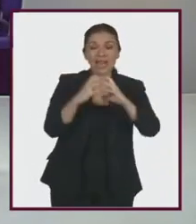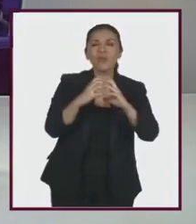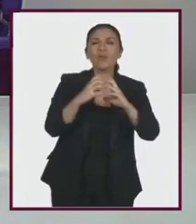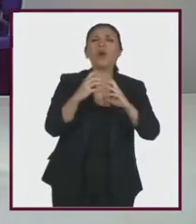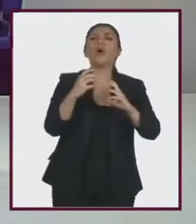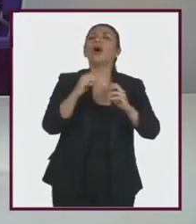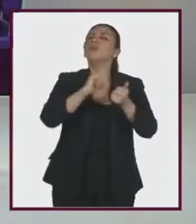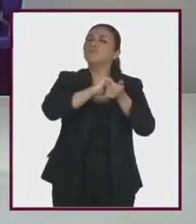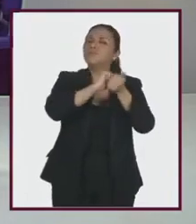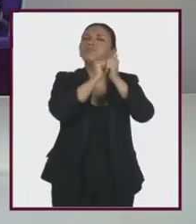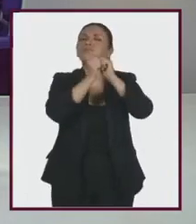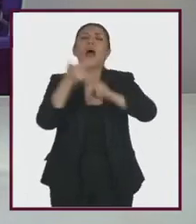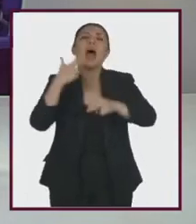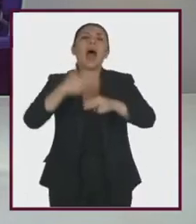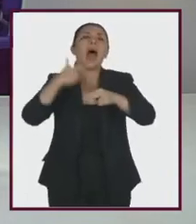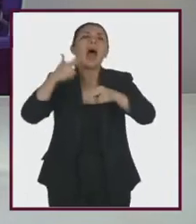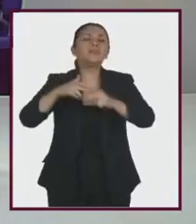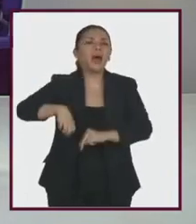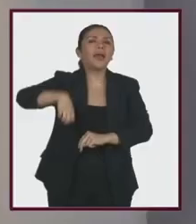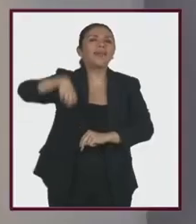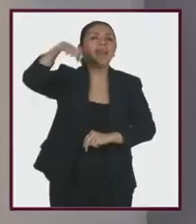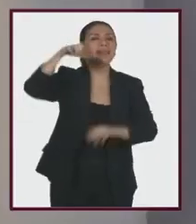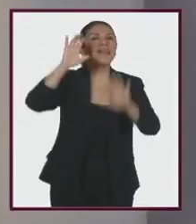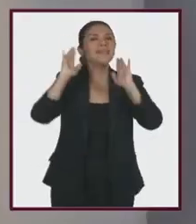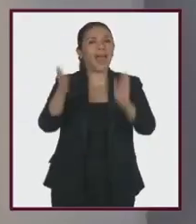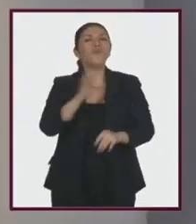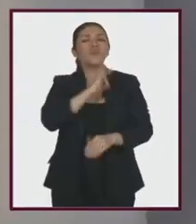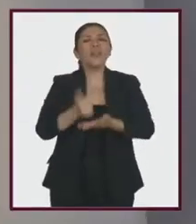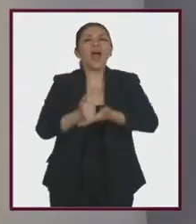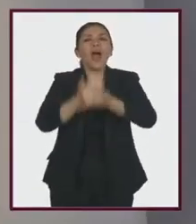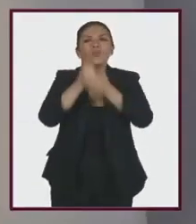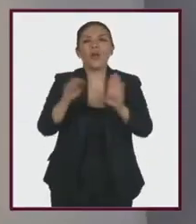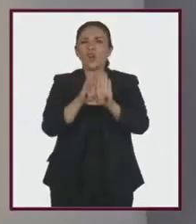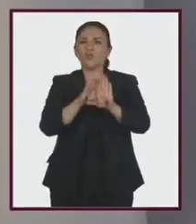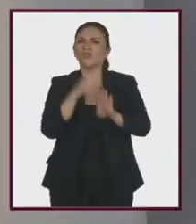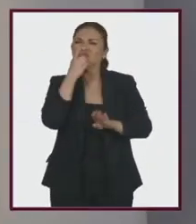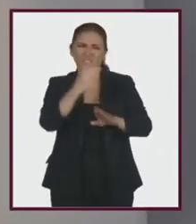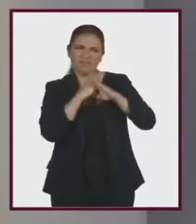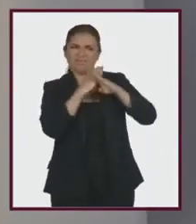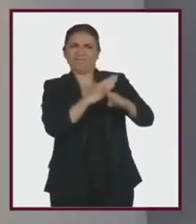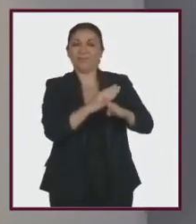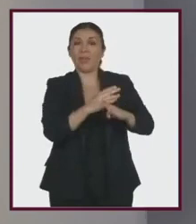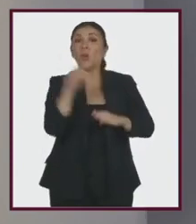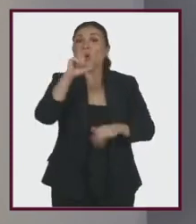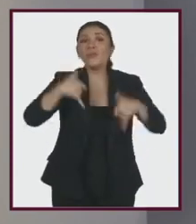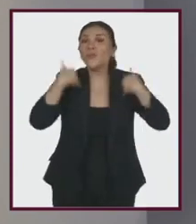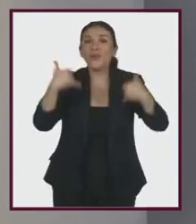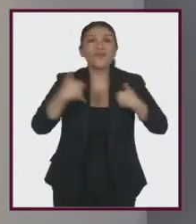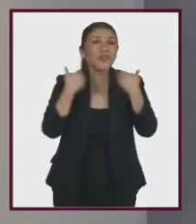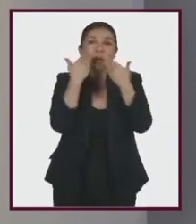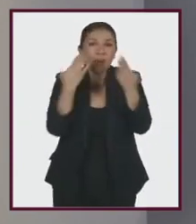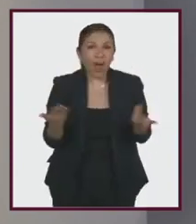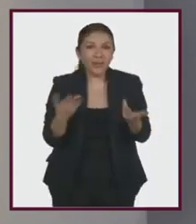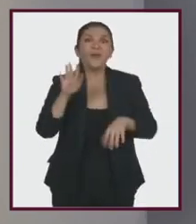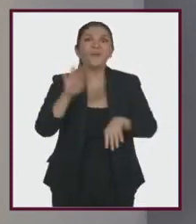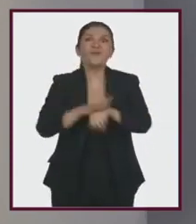desarrollar después y entonces ese freno no lo tenemos del todo desarrollado en la adolescencia. Eso nos da mayor riesgo también como